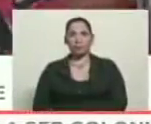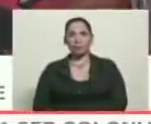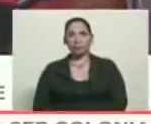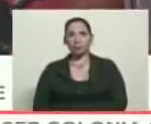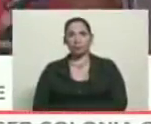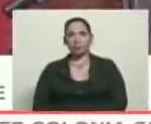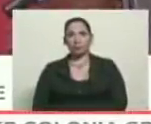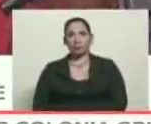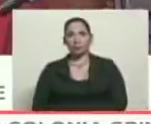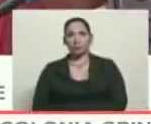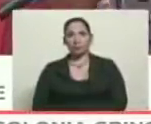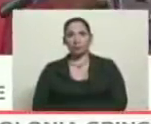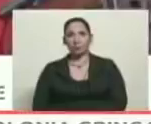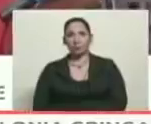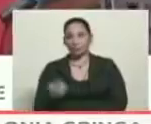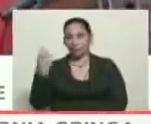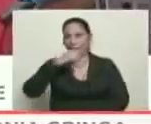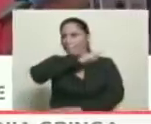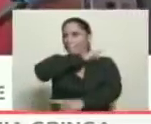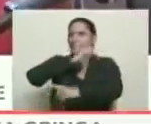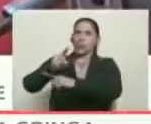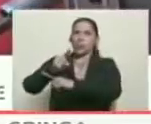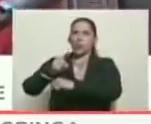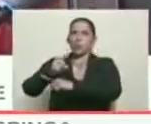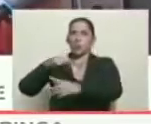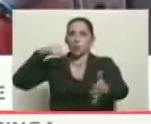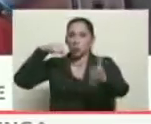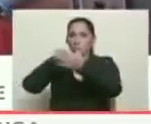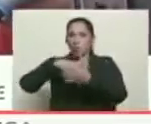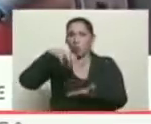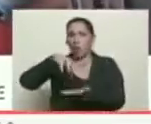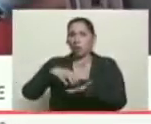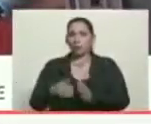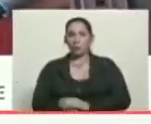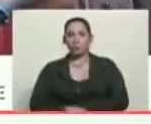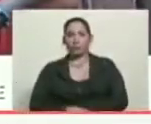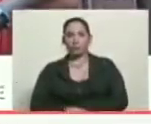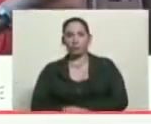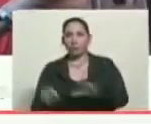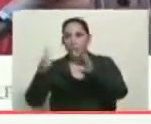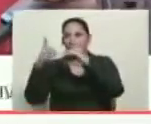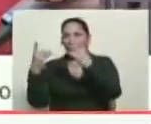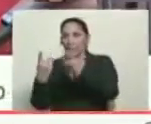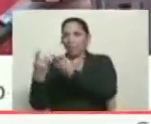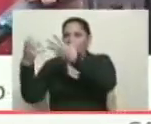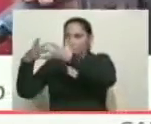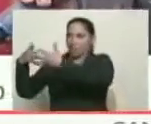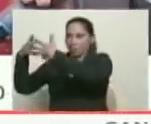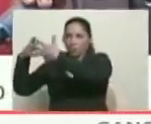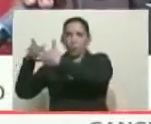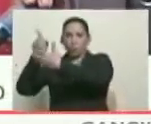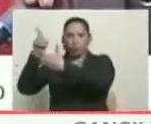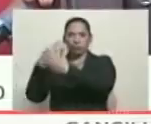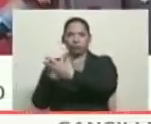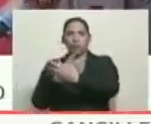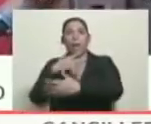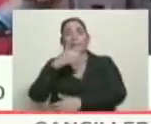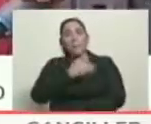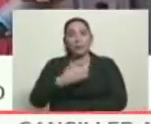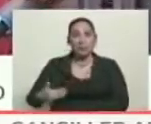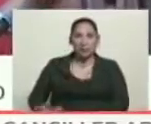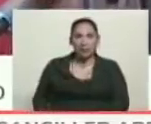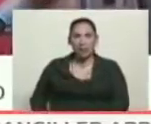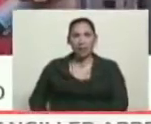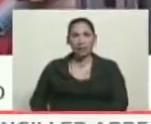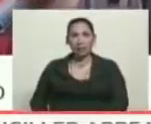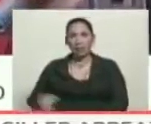Después que ustedes el día de ayer denunciaran ese intento de golpe de Estado por parte del Parlamento, el presidente de este órgano ha dicho que van a llevar a